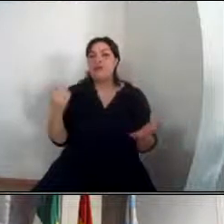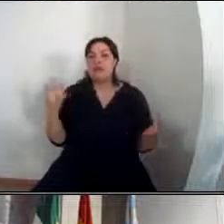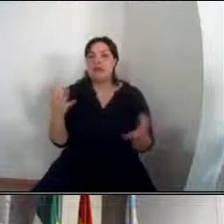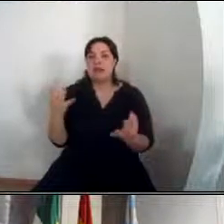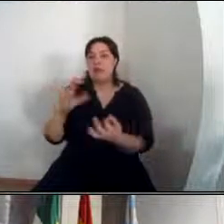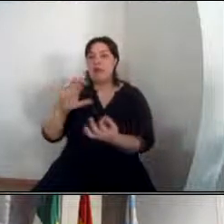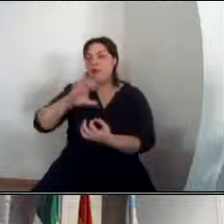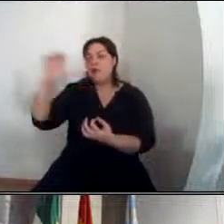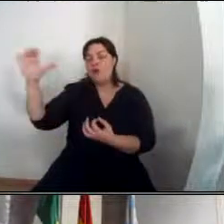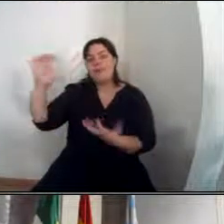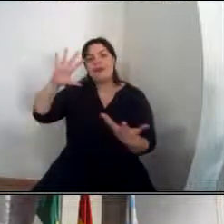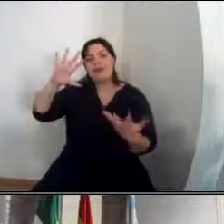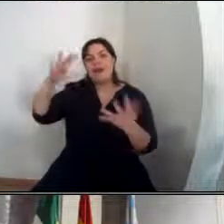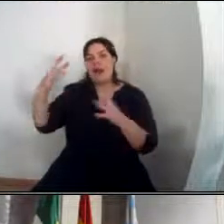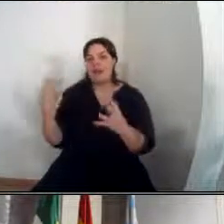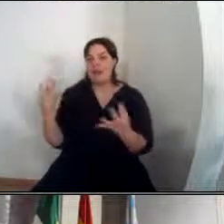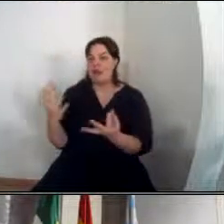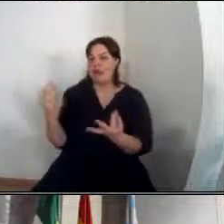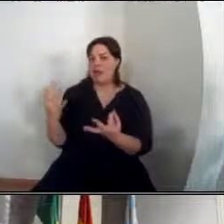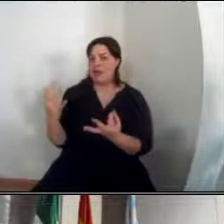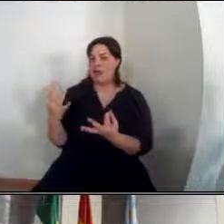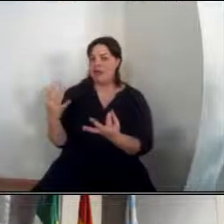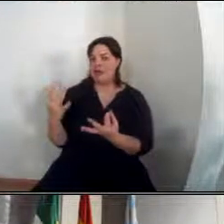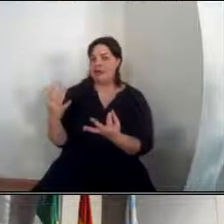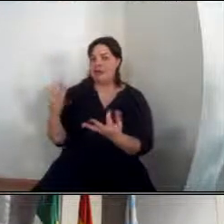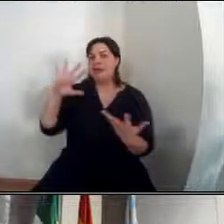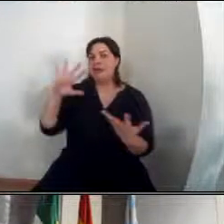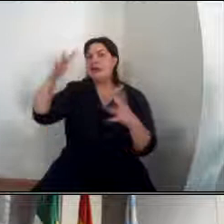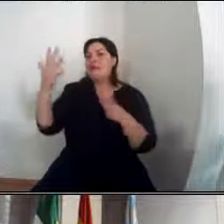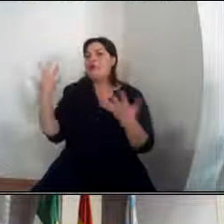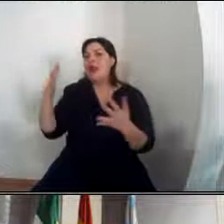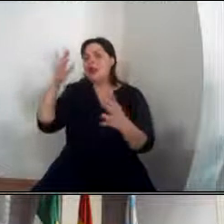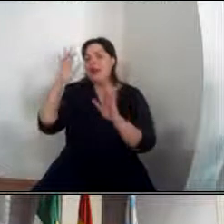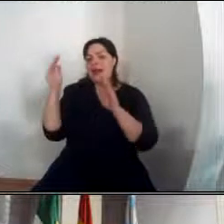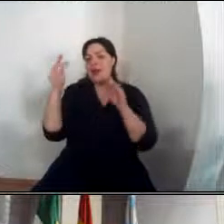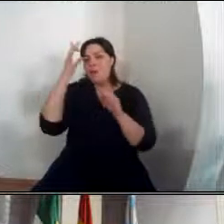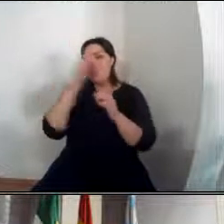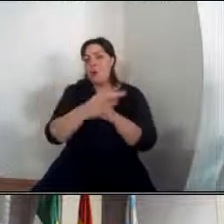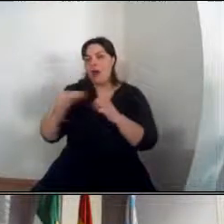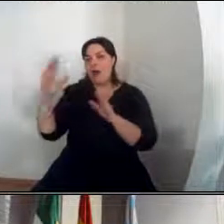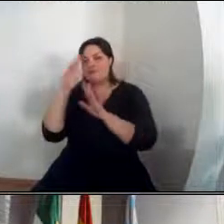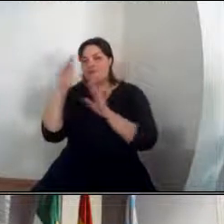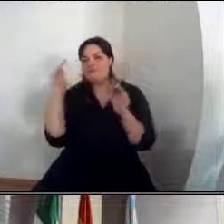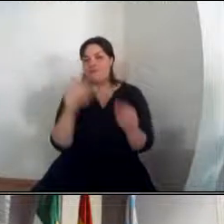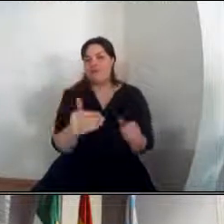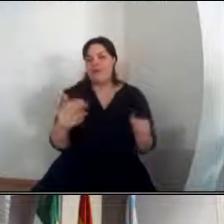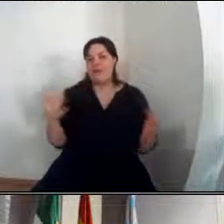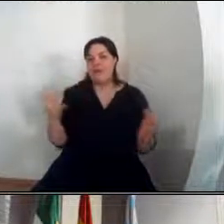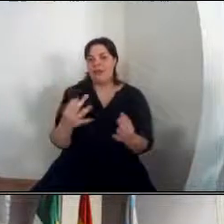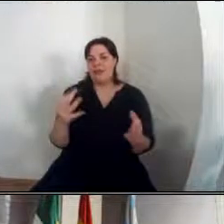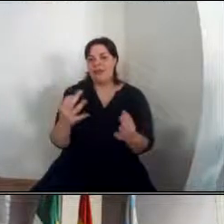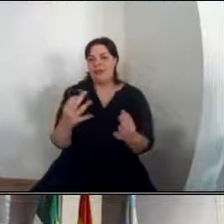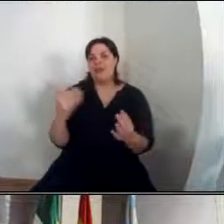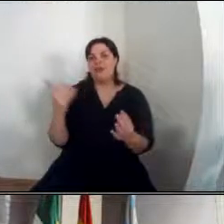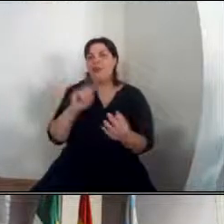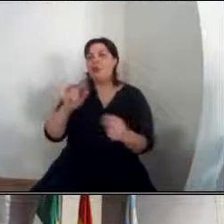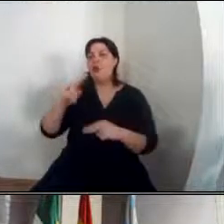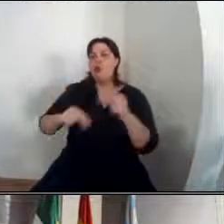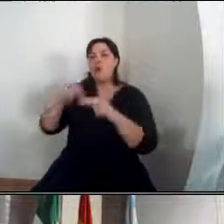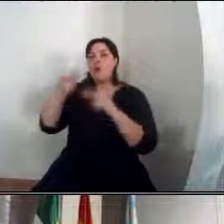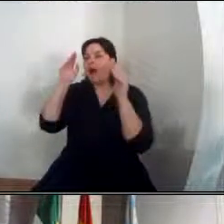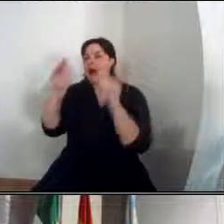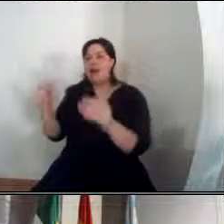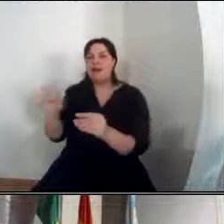un giro más hacia lo rural y no todo absolutamente pues hacia lo urbano,